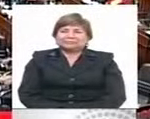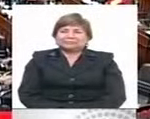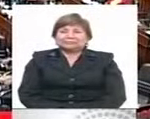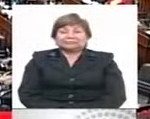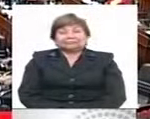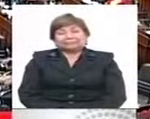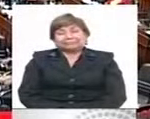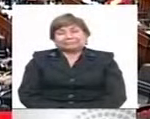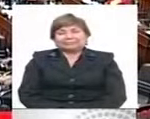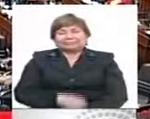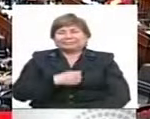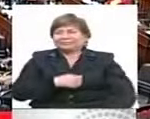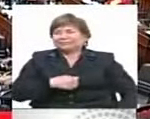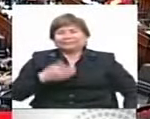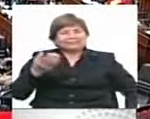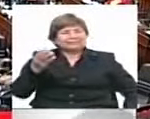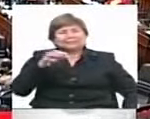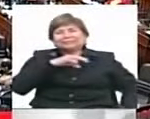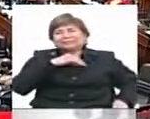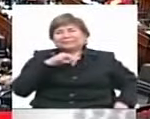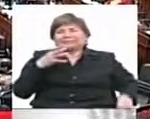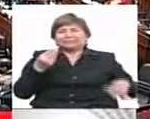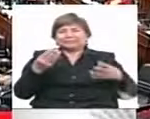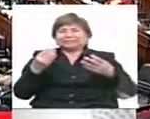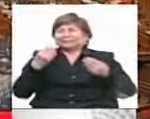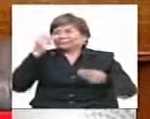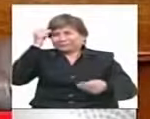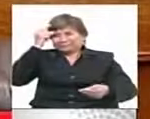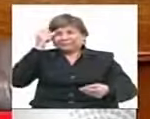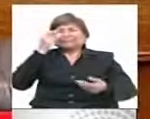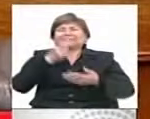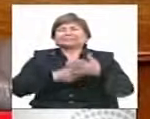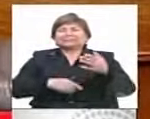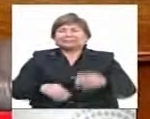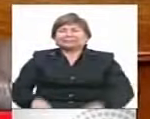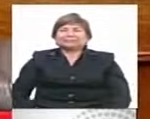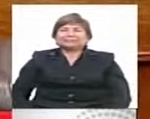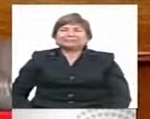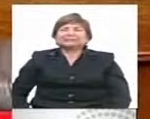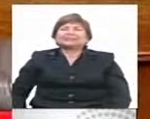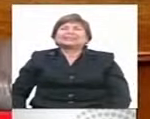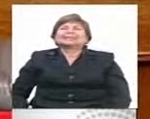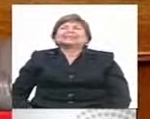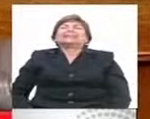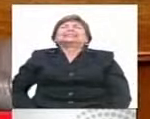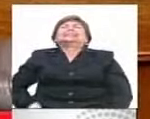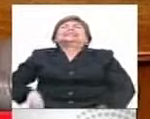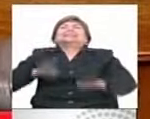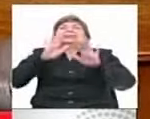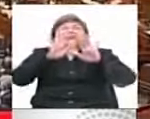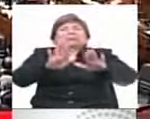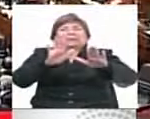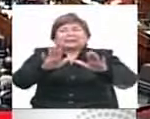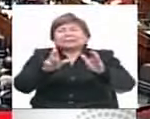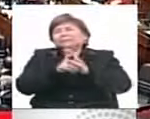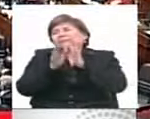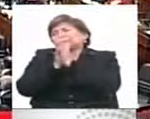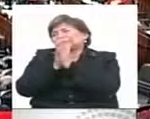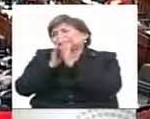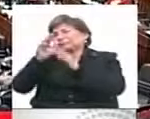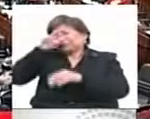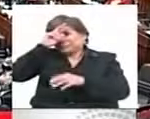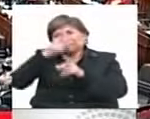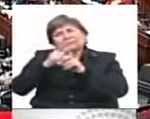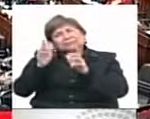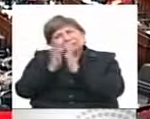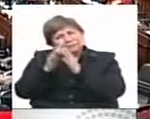Bueno, es lamentable que existan aludidos la mayoría. En ese sentido, señor congresista, un segundo, por favor. A los colegas de Perú Libre, por